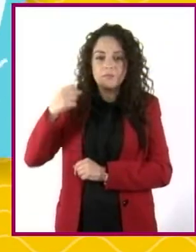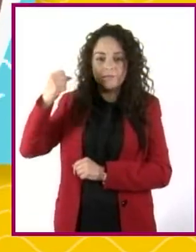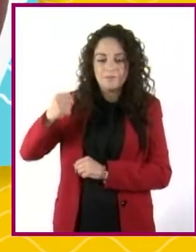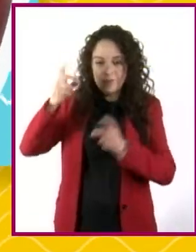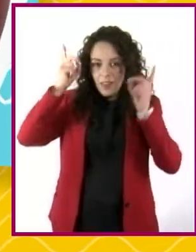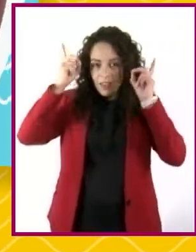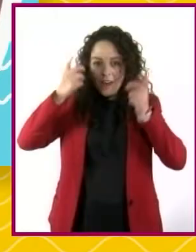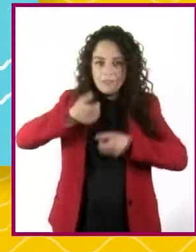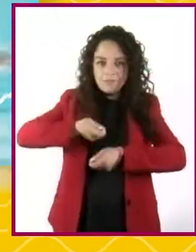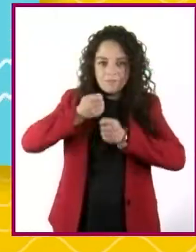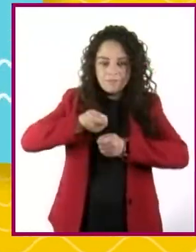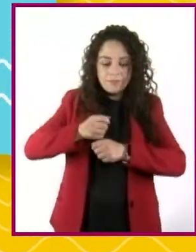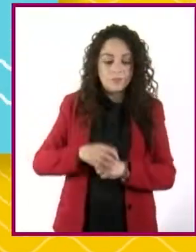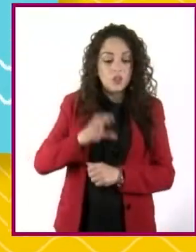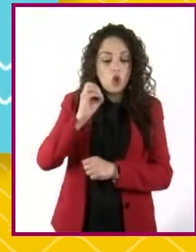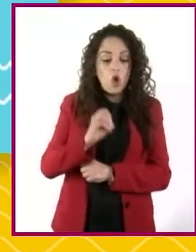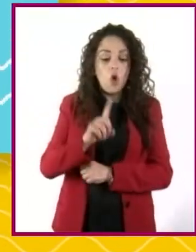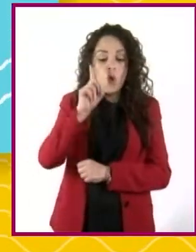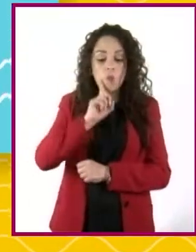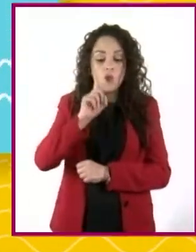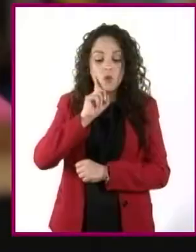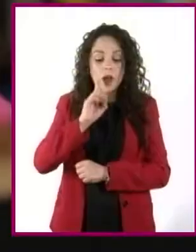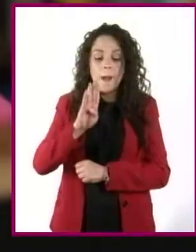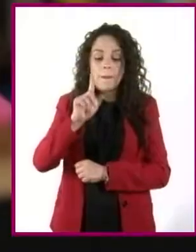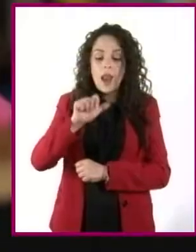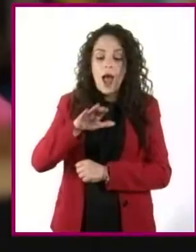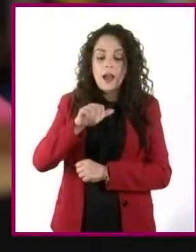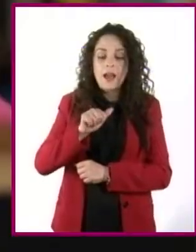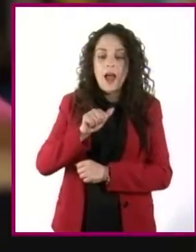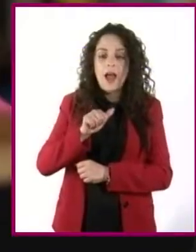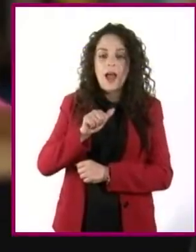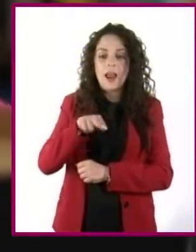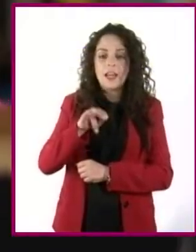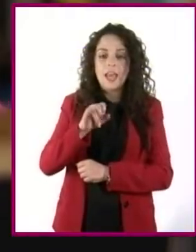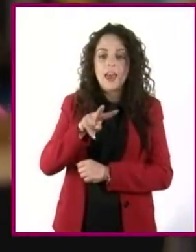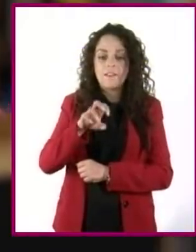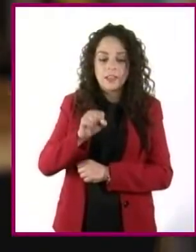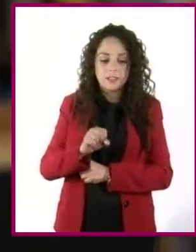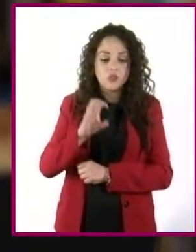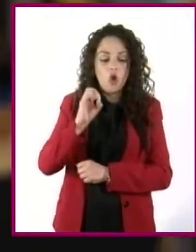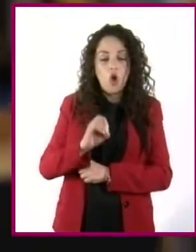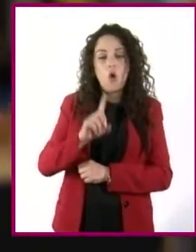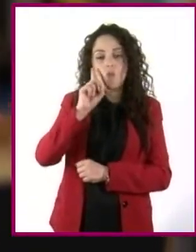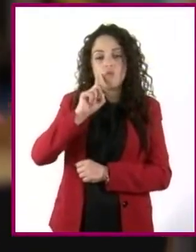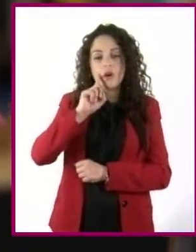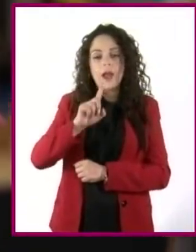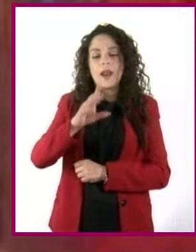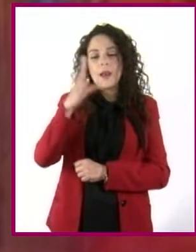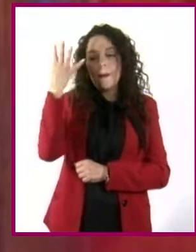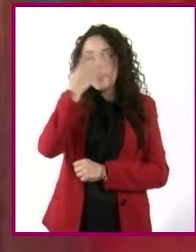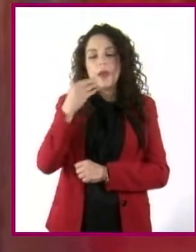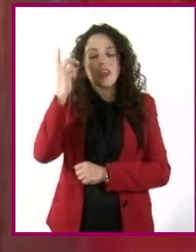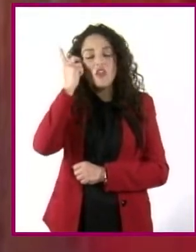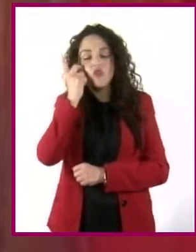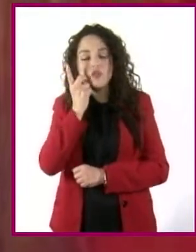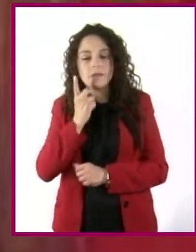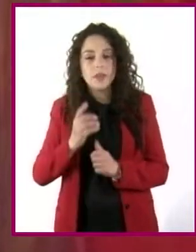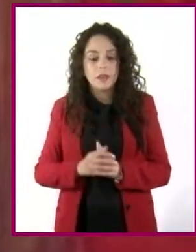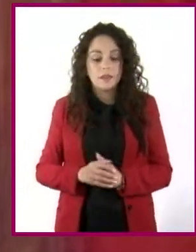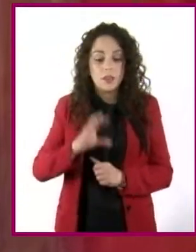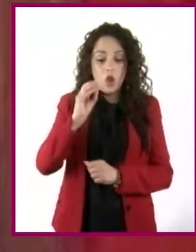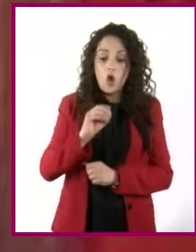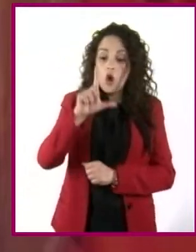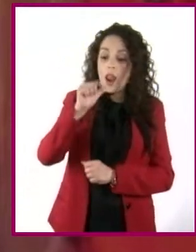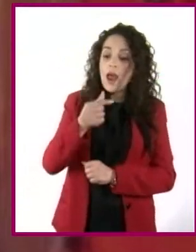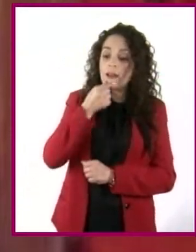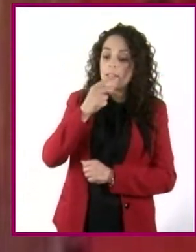como Blancanieves o La Bella Durmiente, e incluso las que forman parte del acervo poético como La Niña de